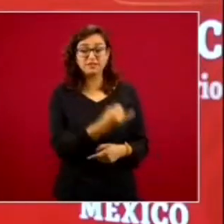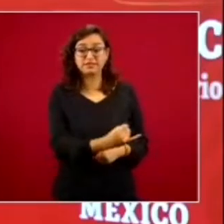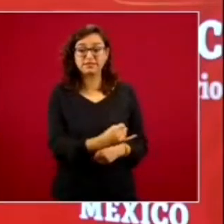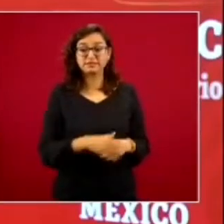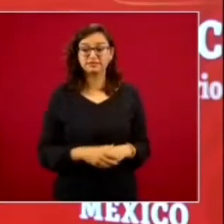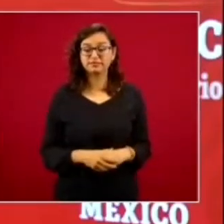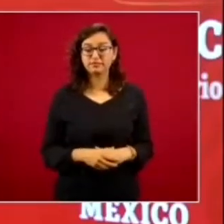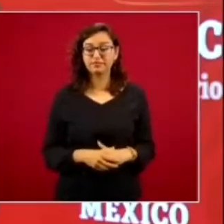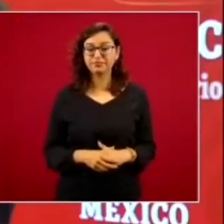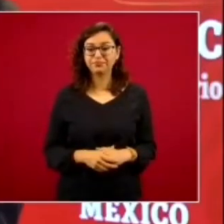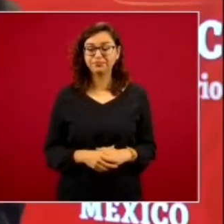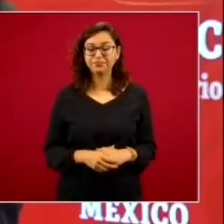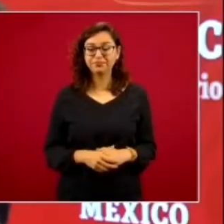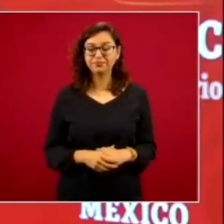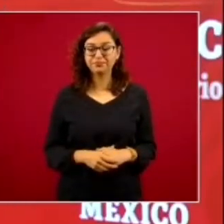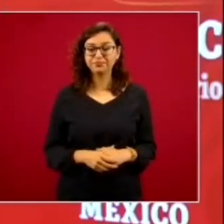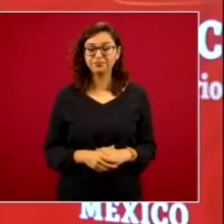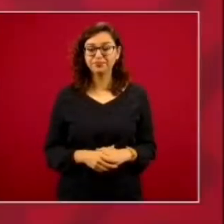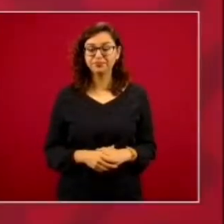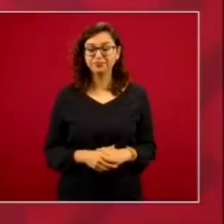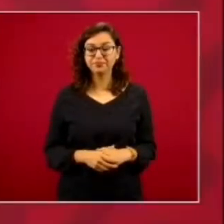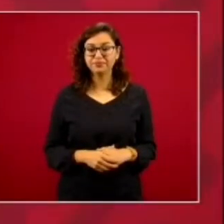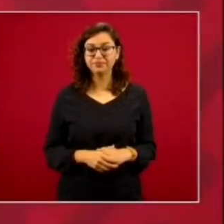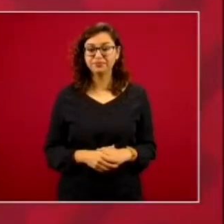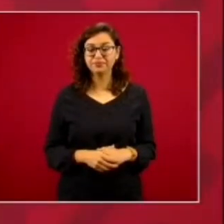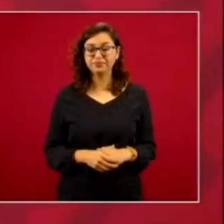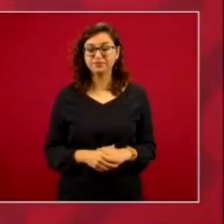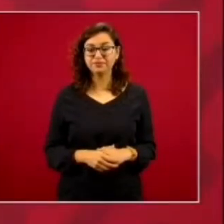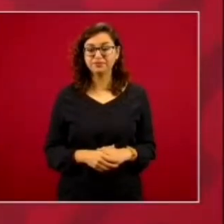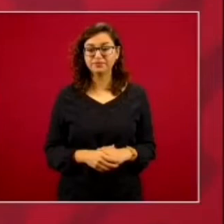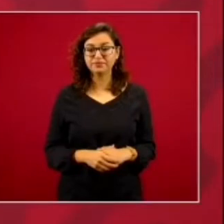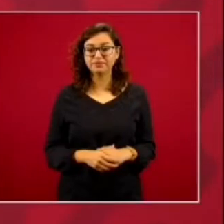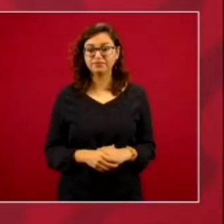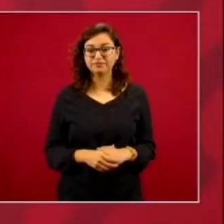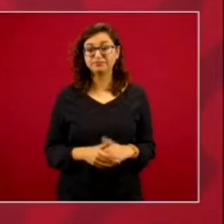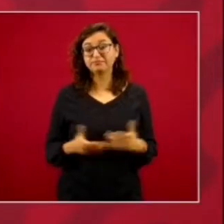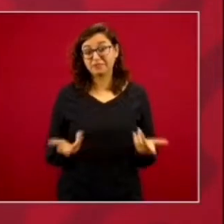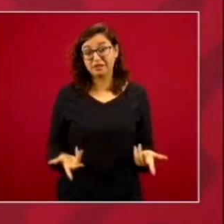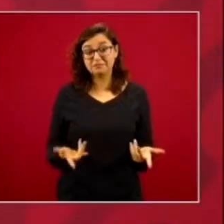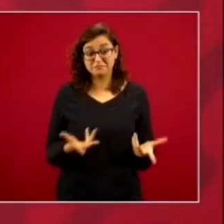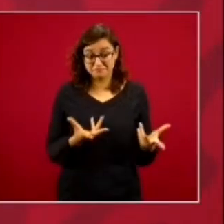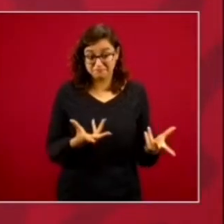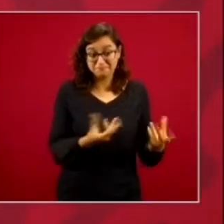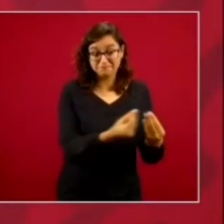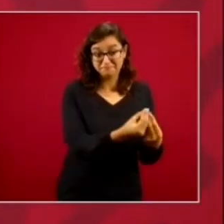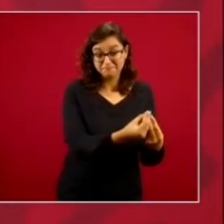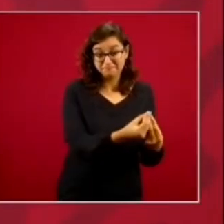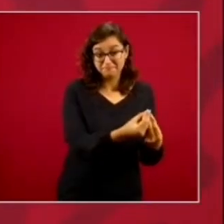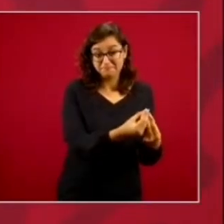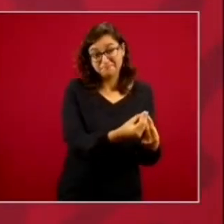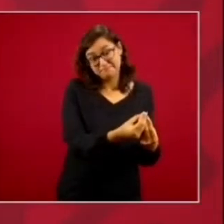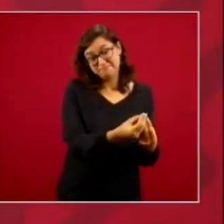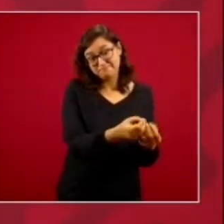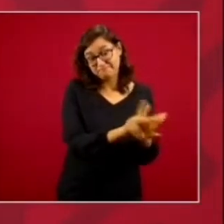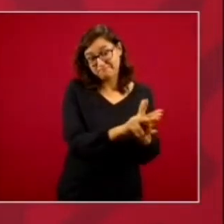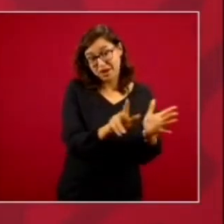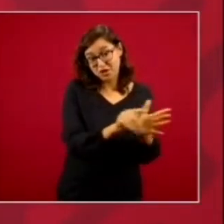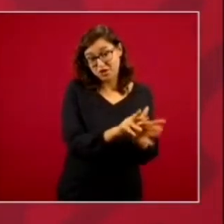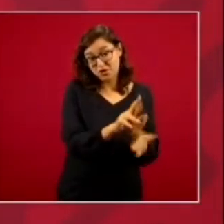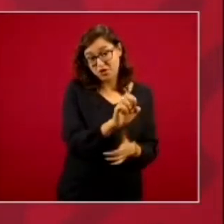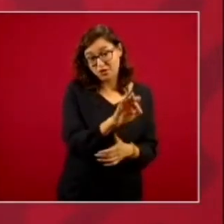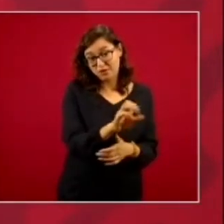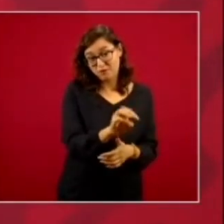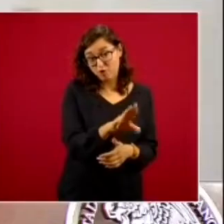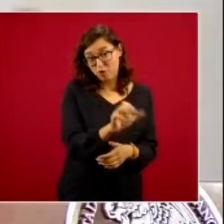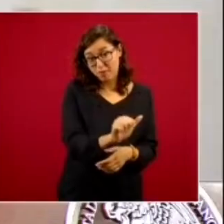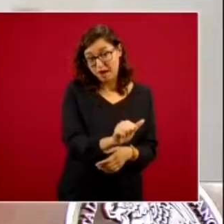el Reforma, pues es parte de eso, como otros